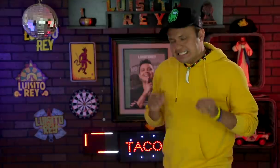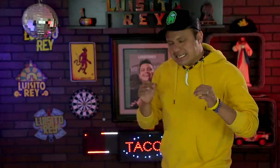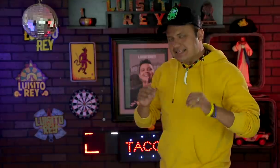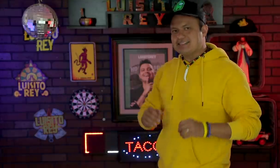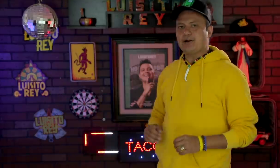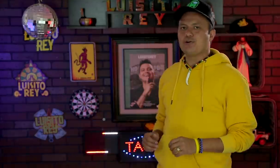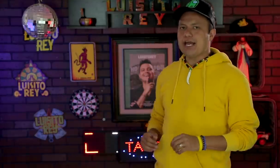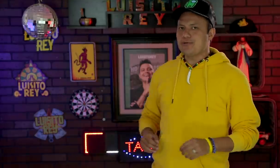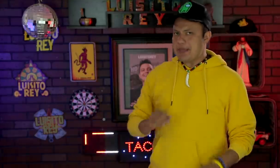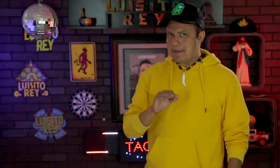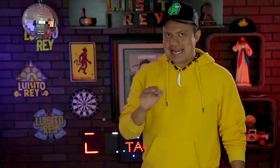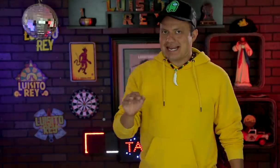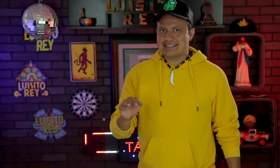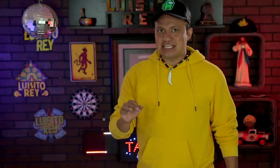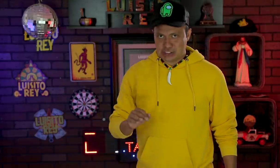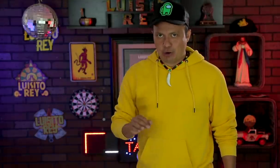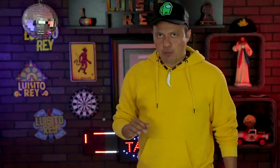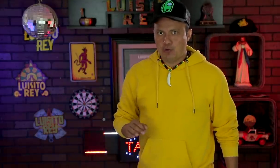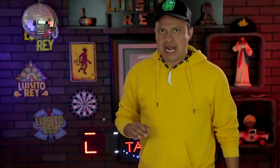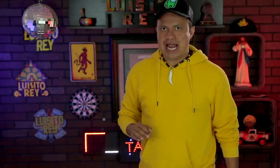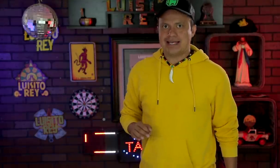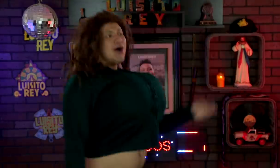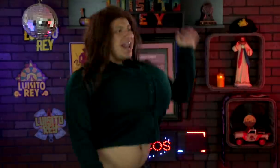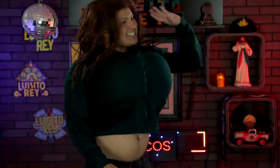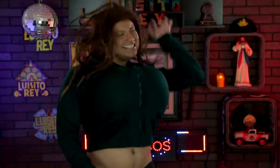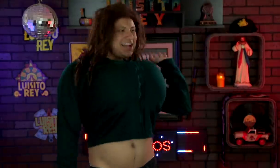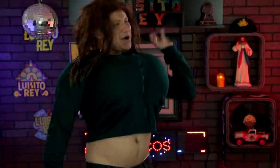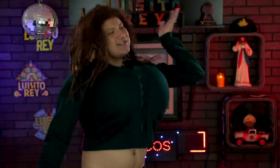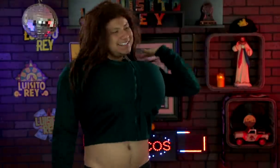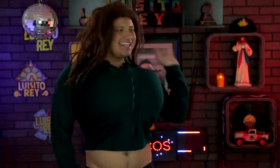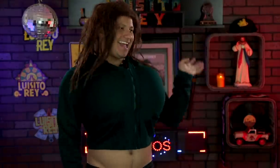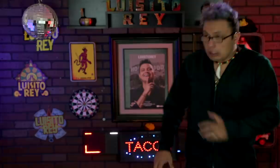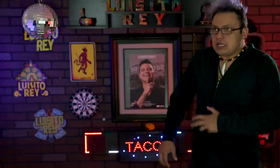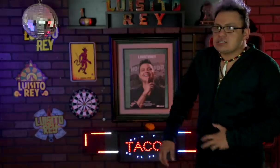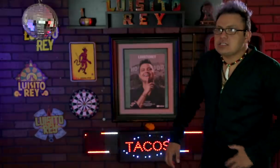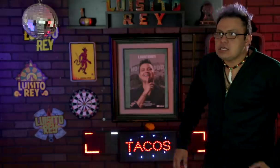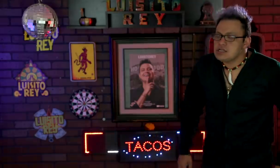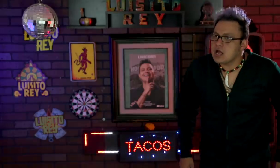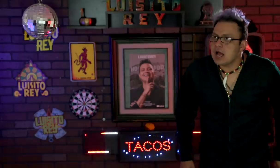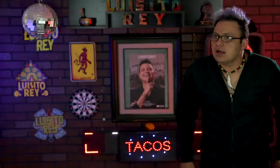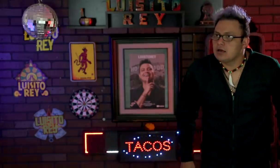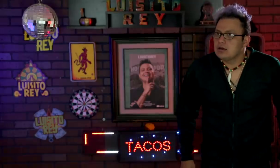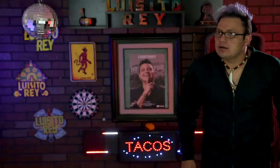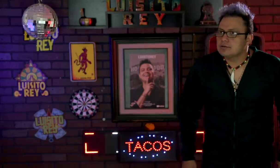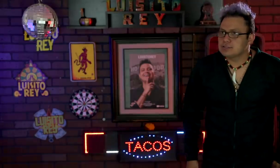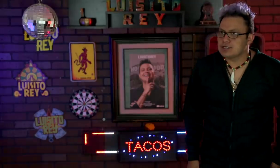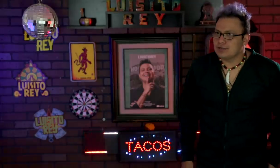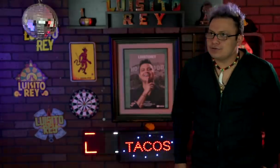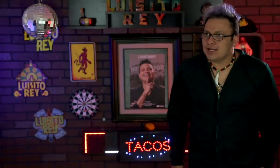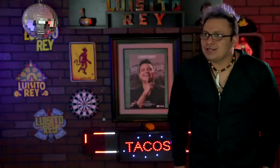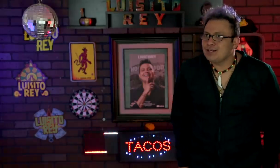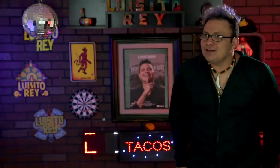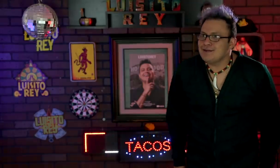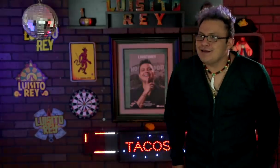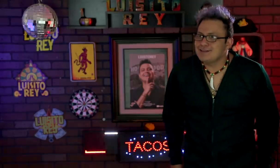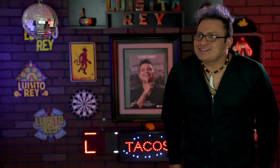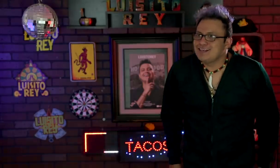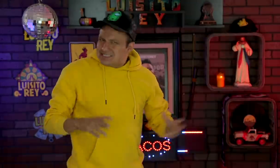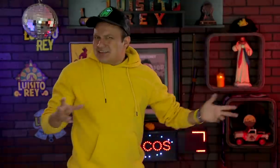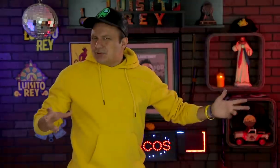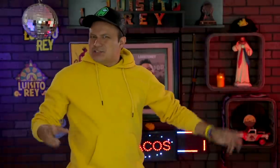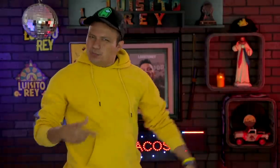equis se desarrollaron de maneras descomunales Hola chicos Te besito Te salieron anginas